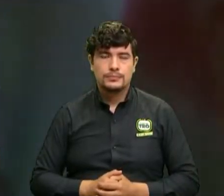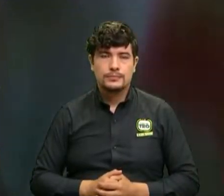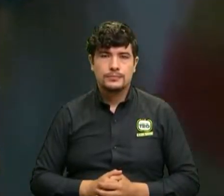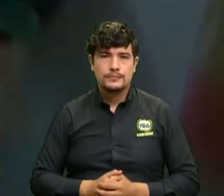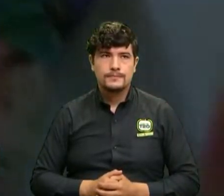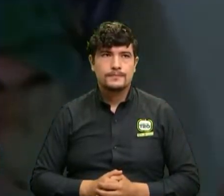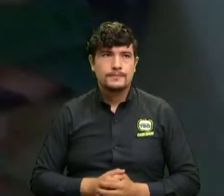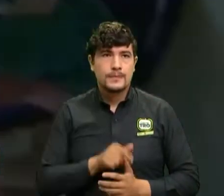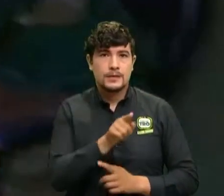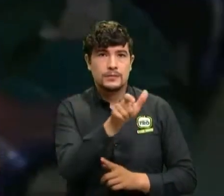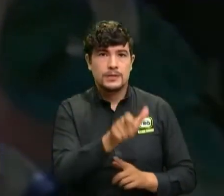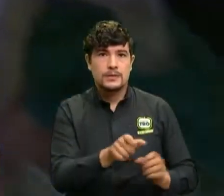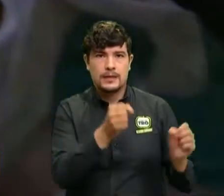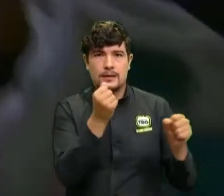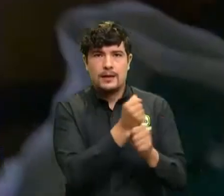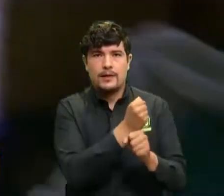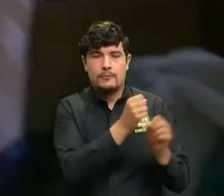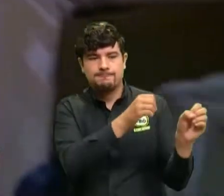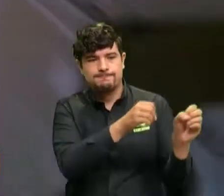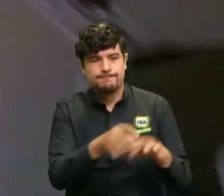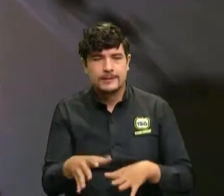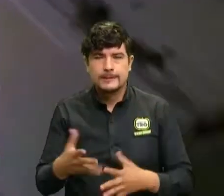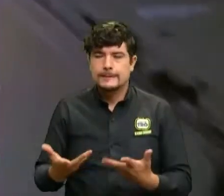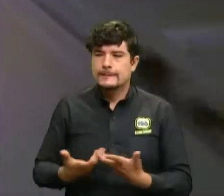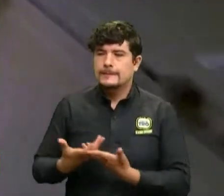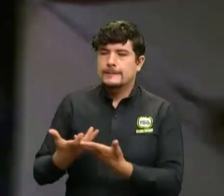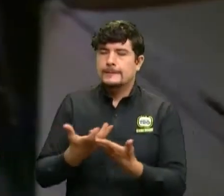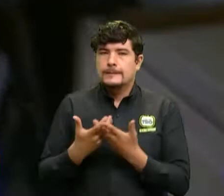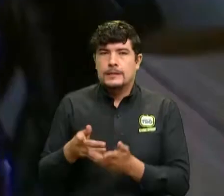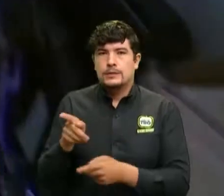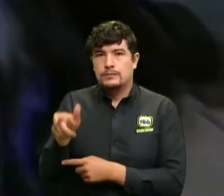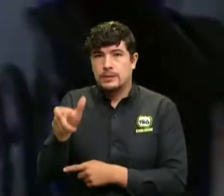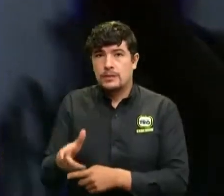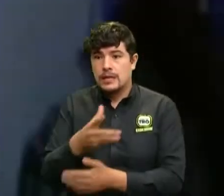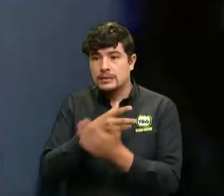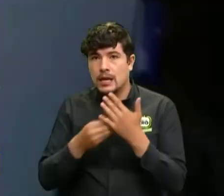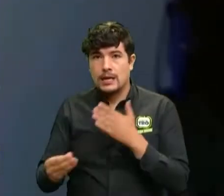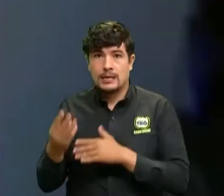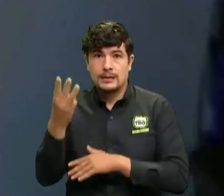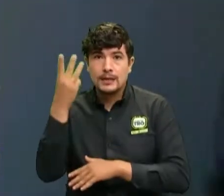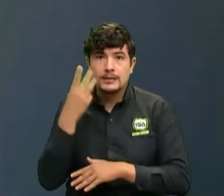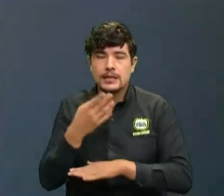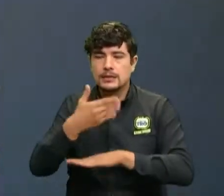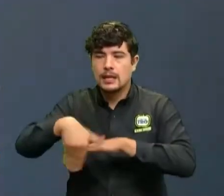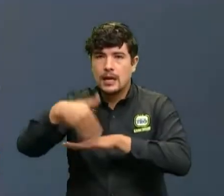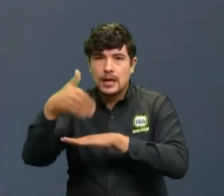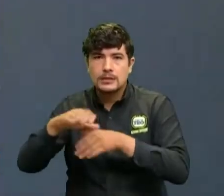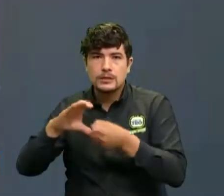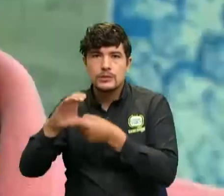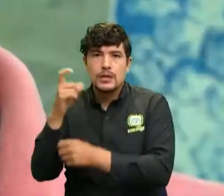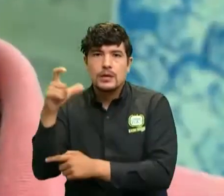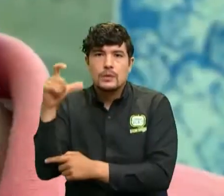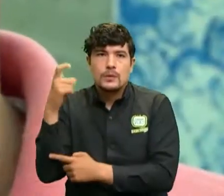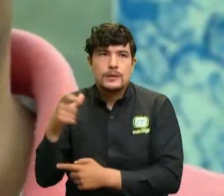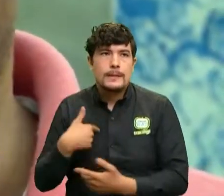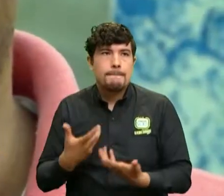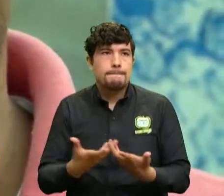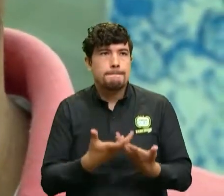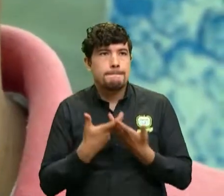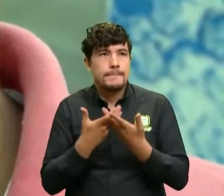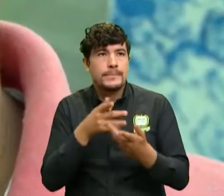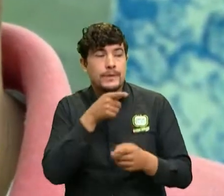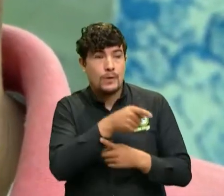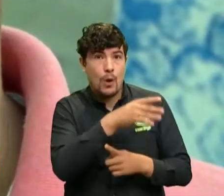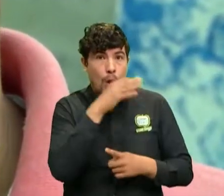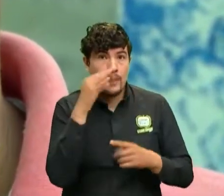luego de quedarse sin empleo y desamparado, deambuló durante 3 días por las calles de Cúcuta. Sin rumbo fijo, Nelson tocó la puerta de